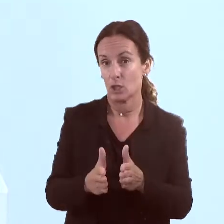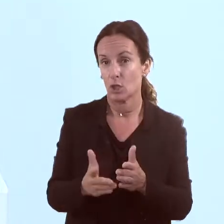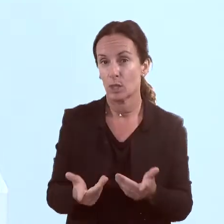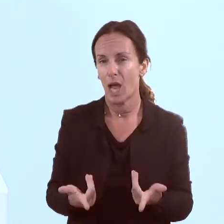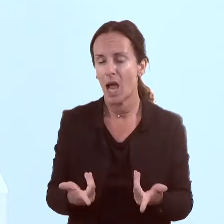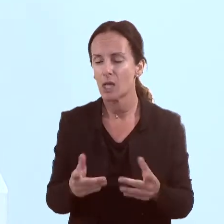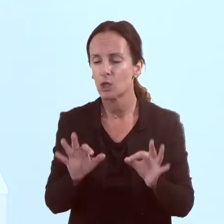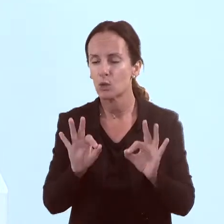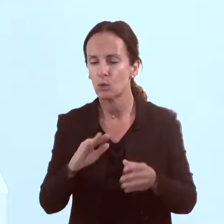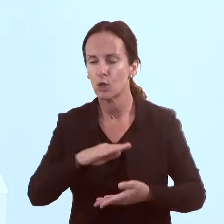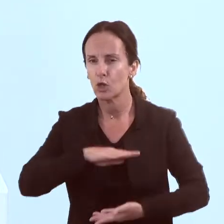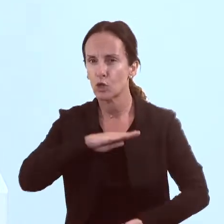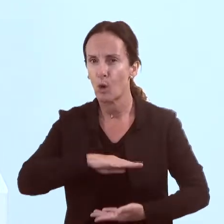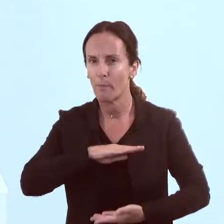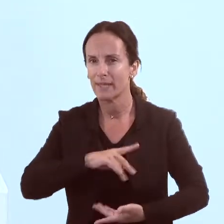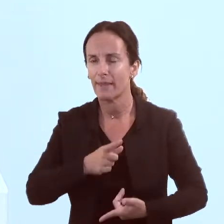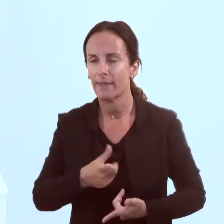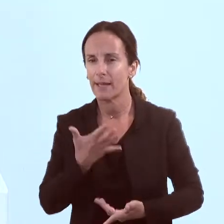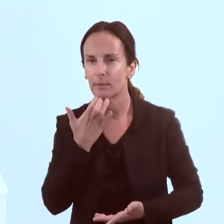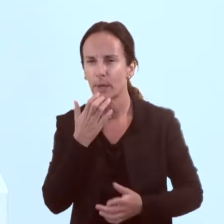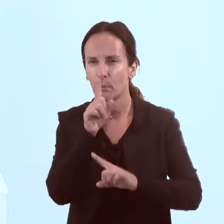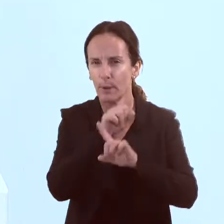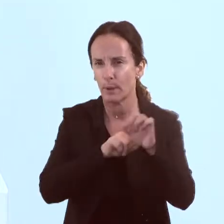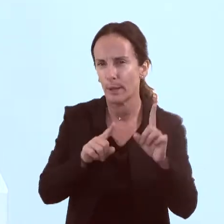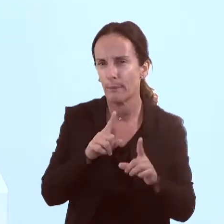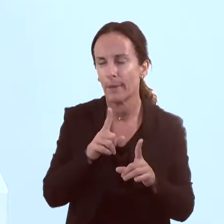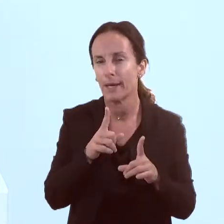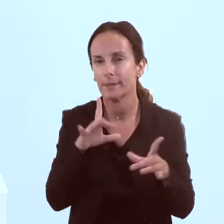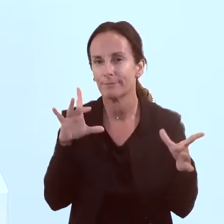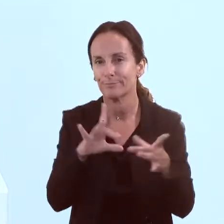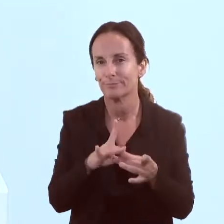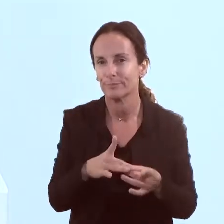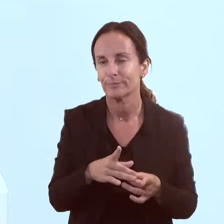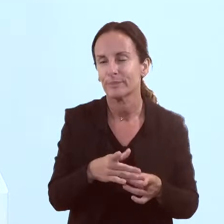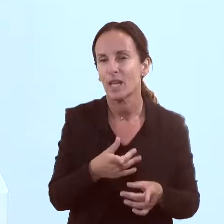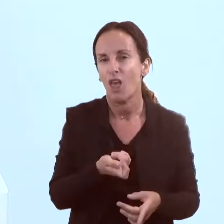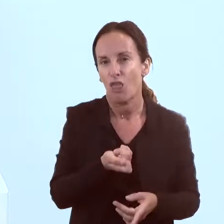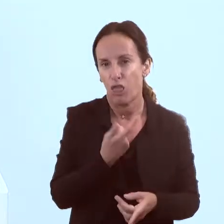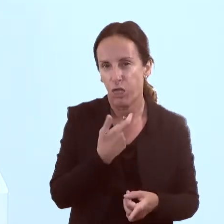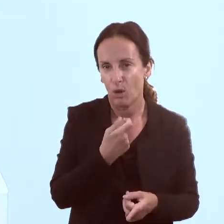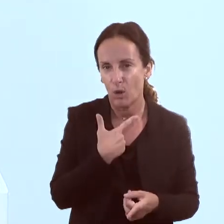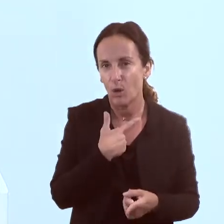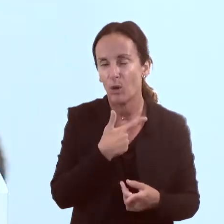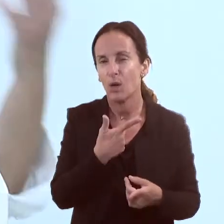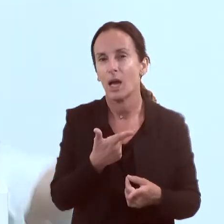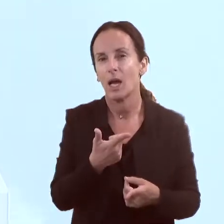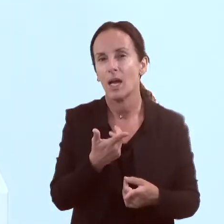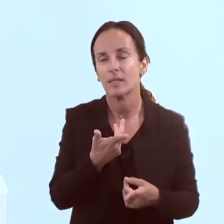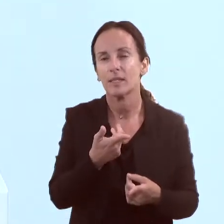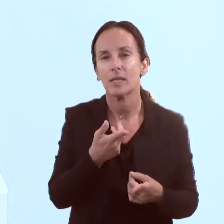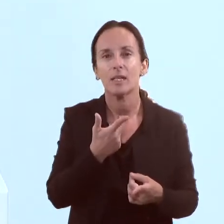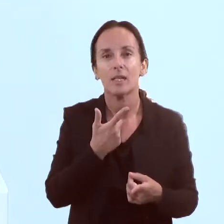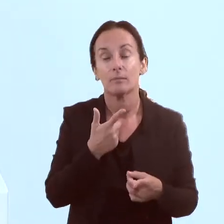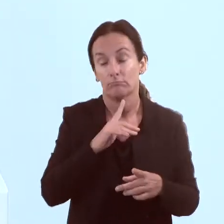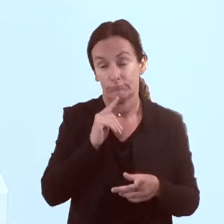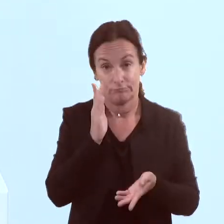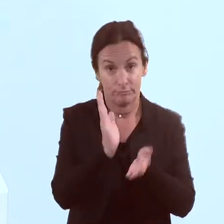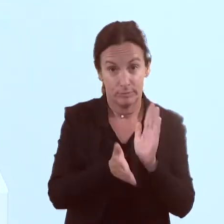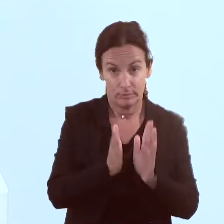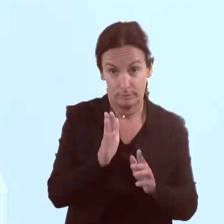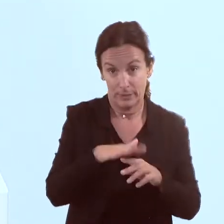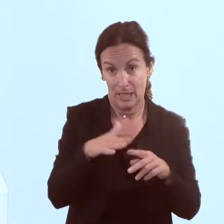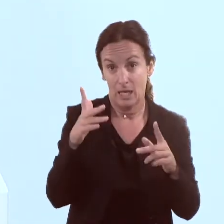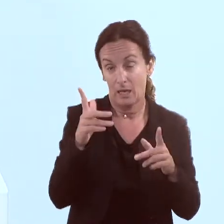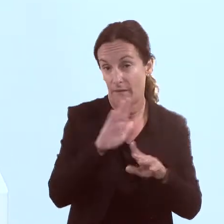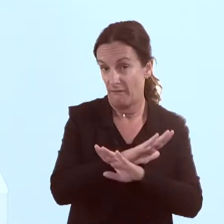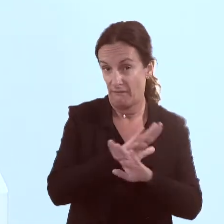en mejora, por ejemplo, si tiene problemáticas vinculadas con consumo, pues el tema de acabar con el consumo, asentar